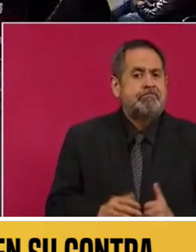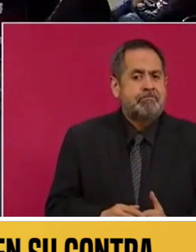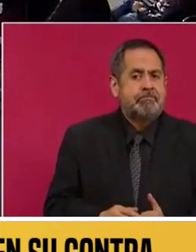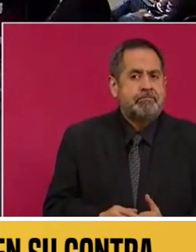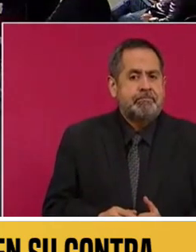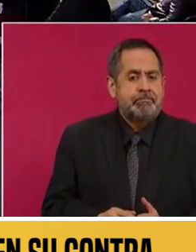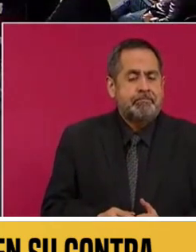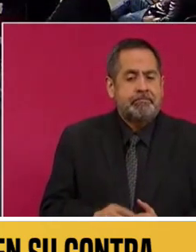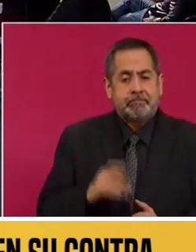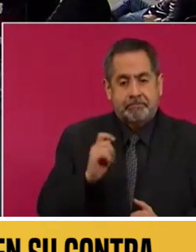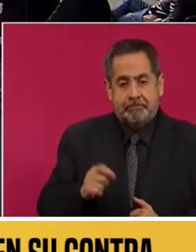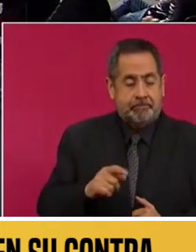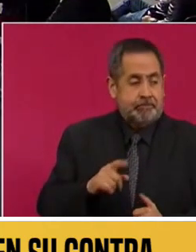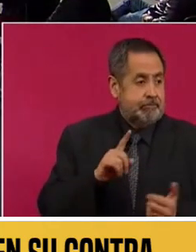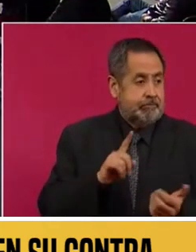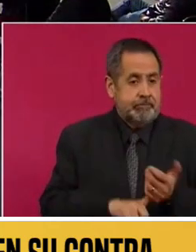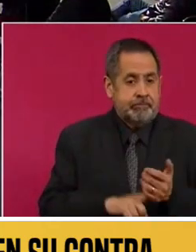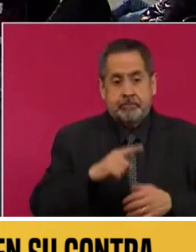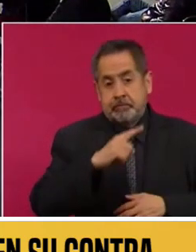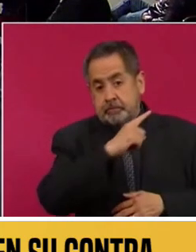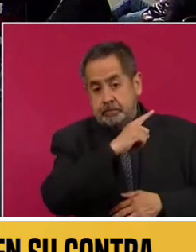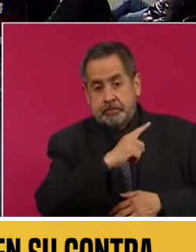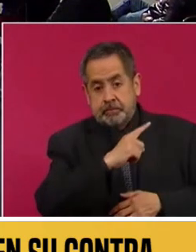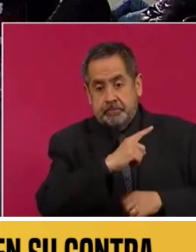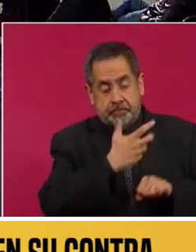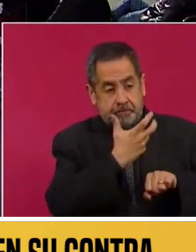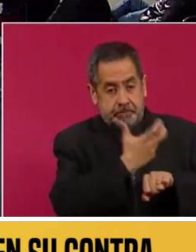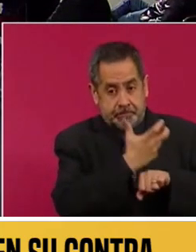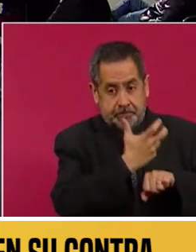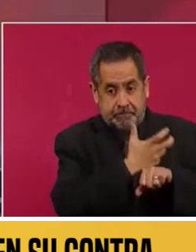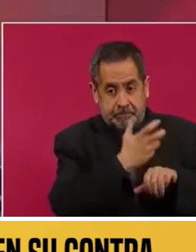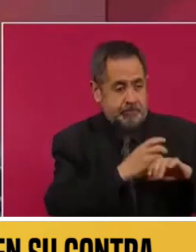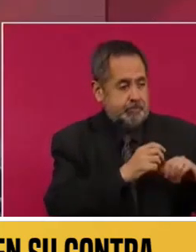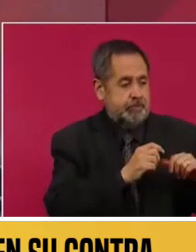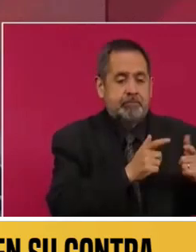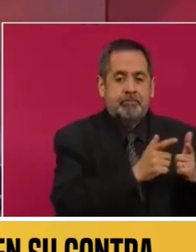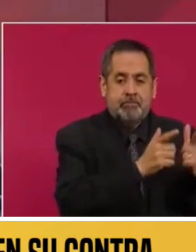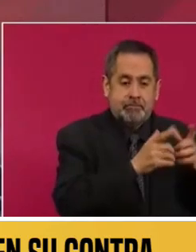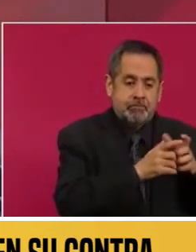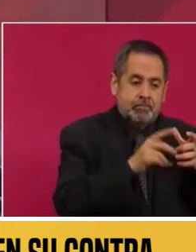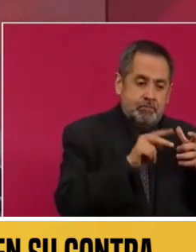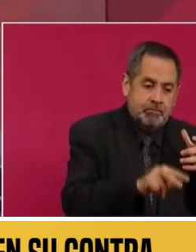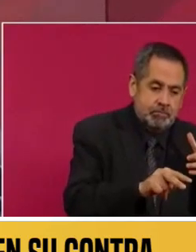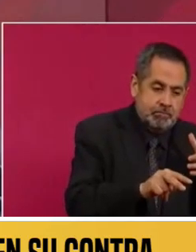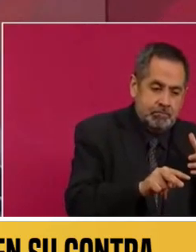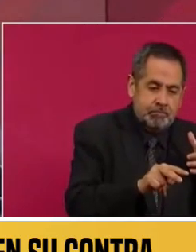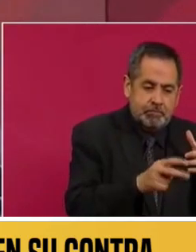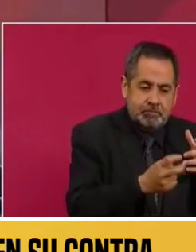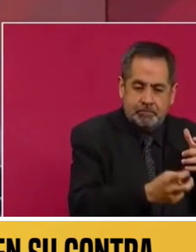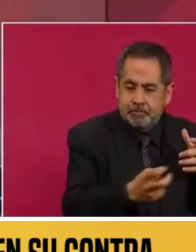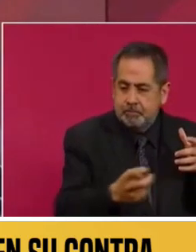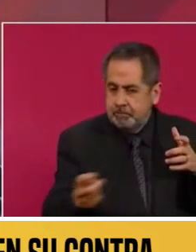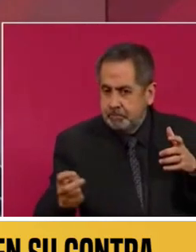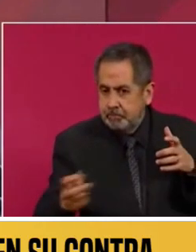los de las agencias de Estados Unidos no lo saben,